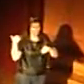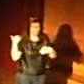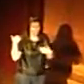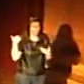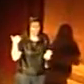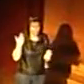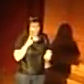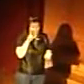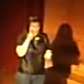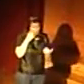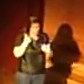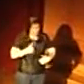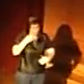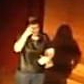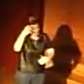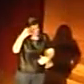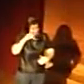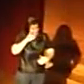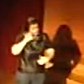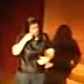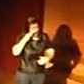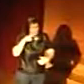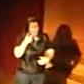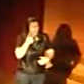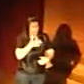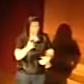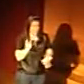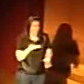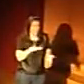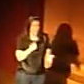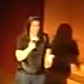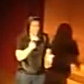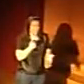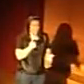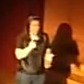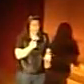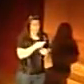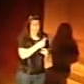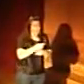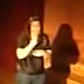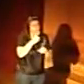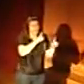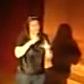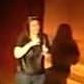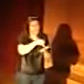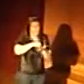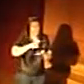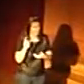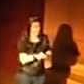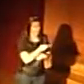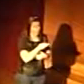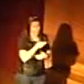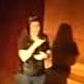la en la persona de Isabel I lo va a protagonizar lo quiere capitalizar y le encarga a parcerisa eh